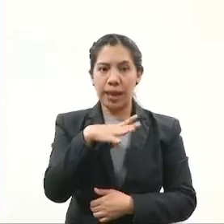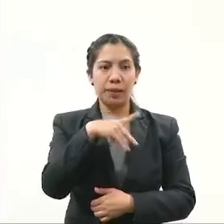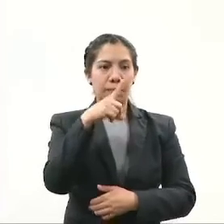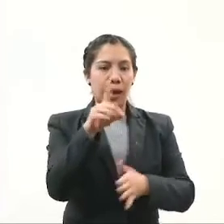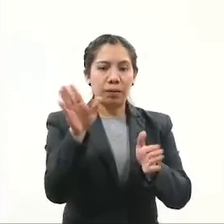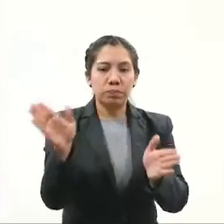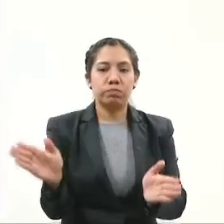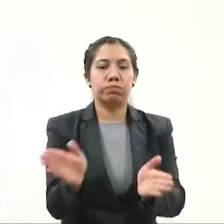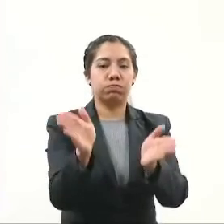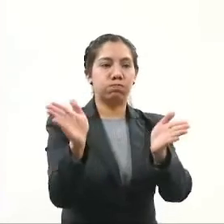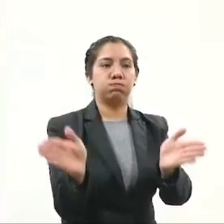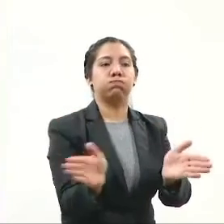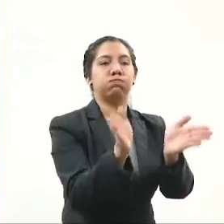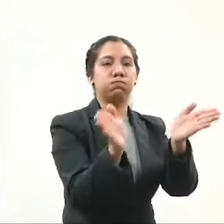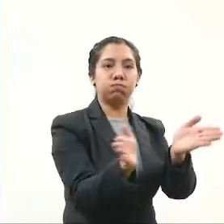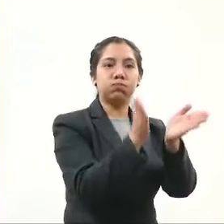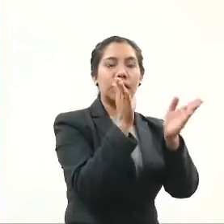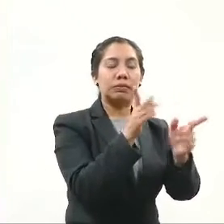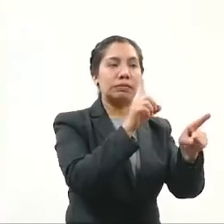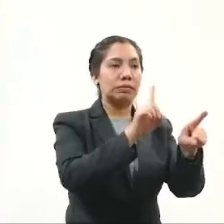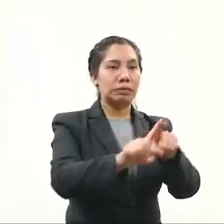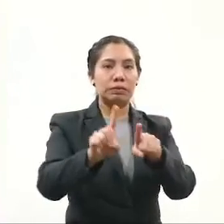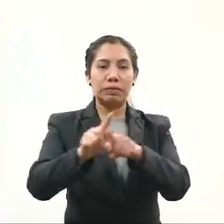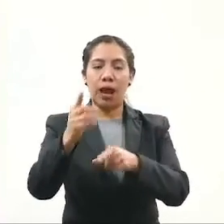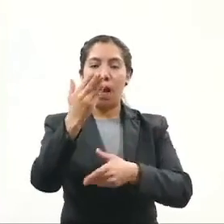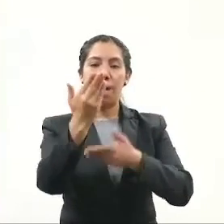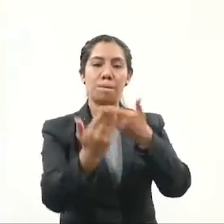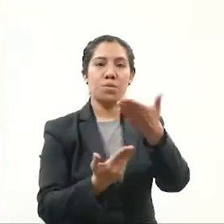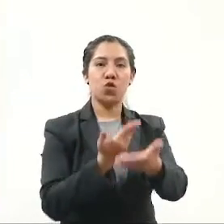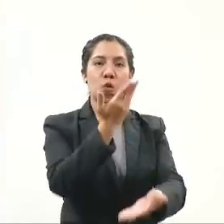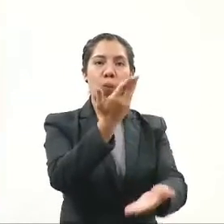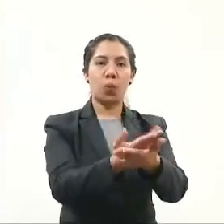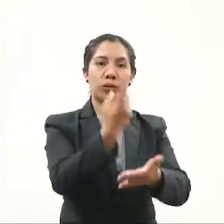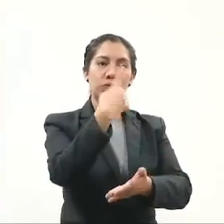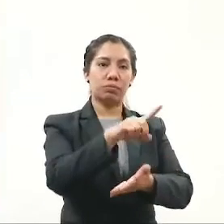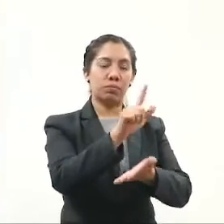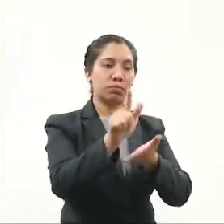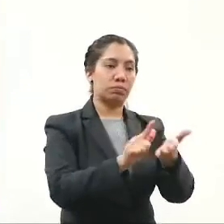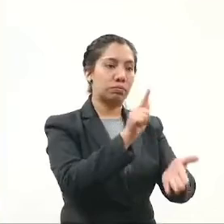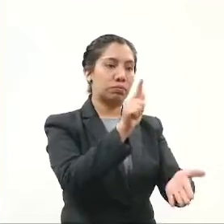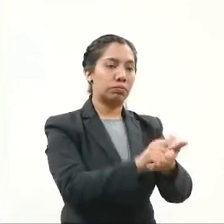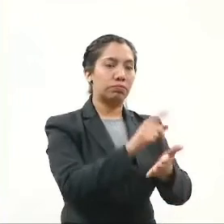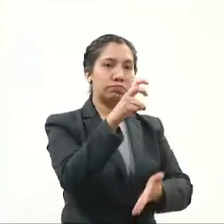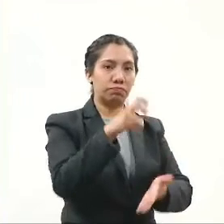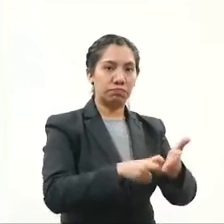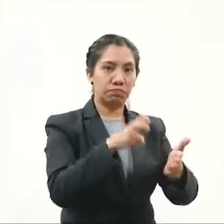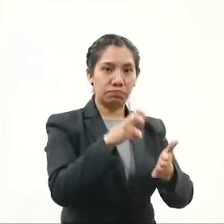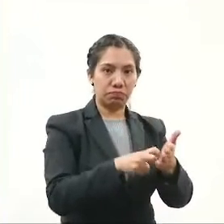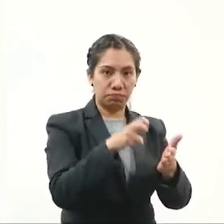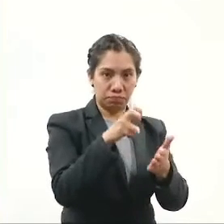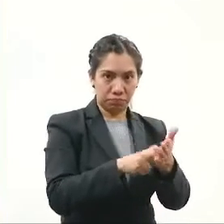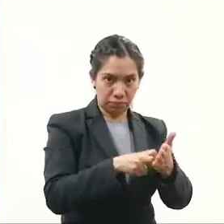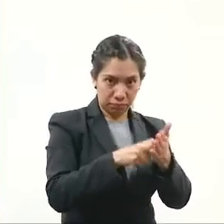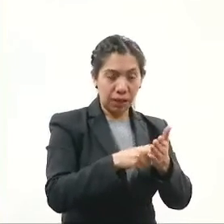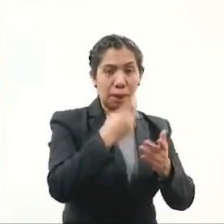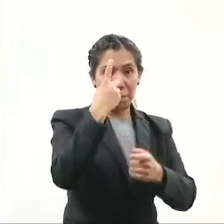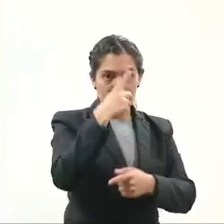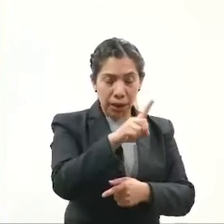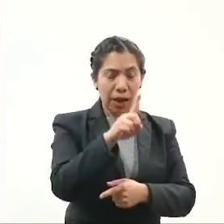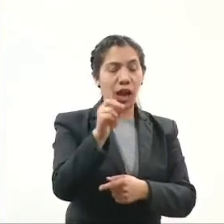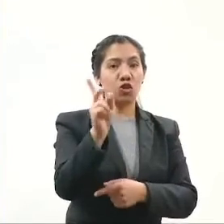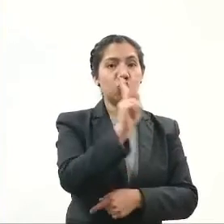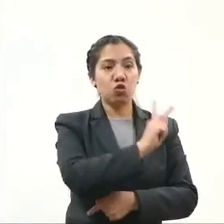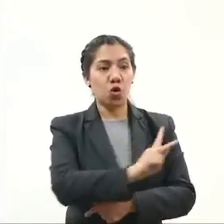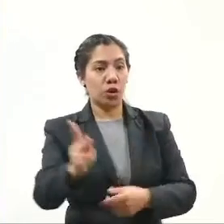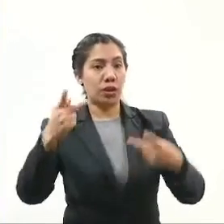que favorezca el reconocimiento del derecho a la capacidad jurídica universal de todas las